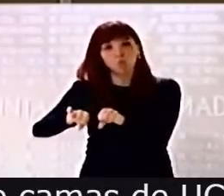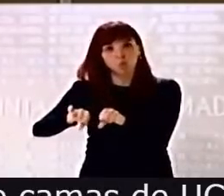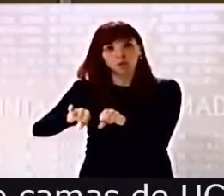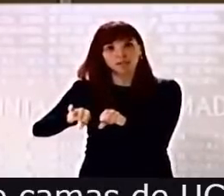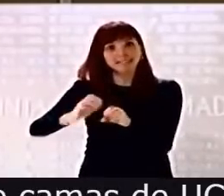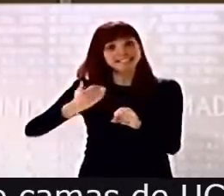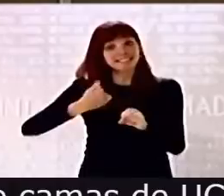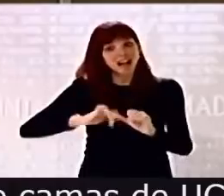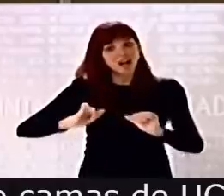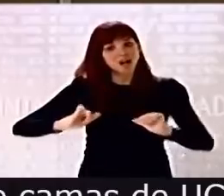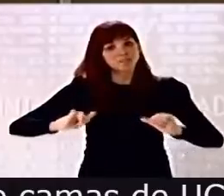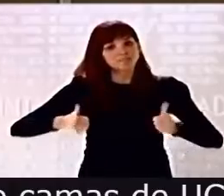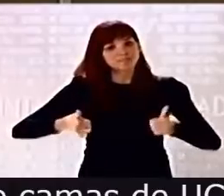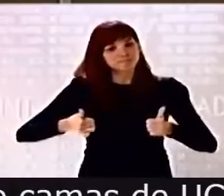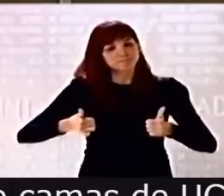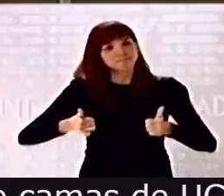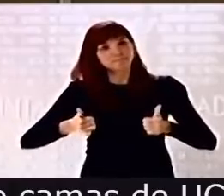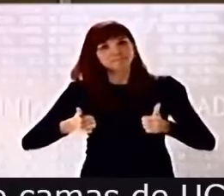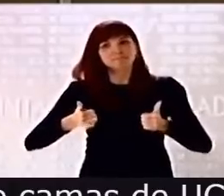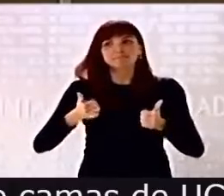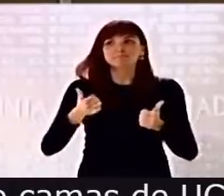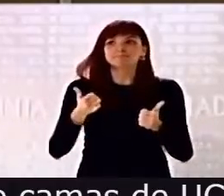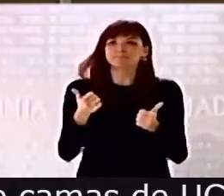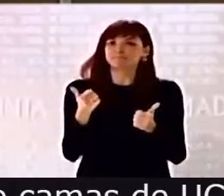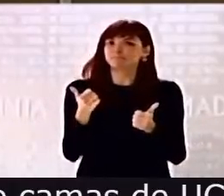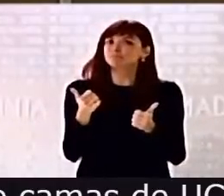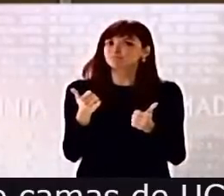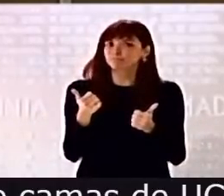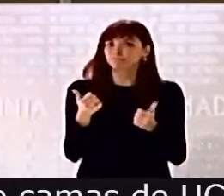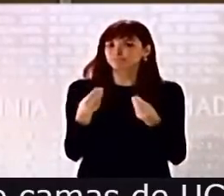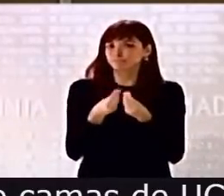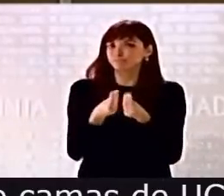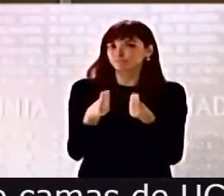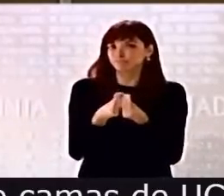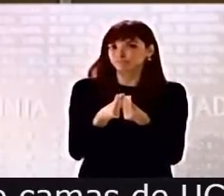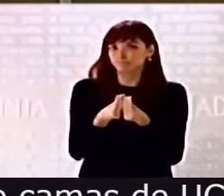comienza a ser importante.